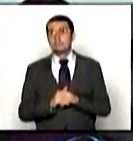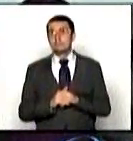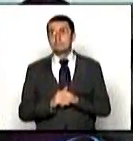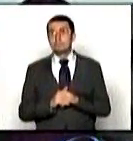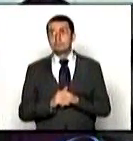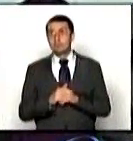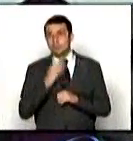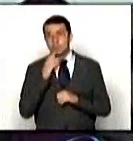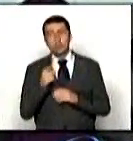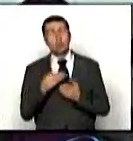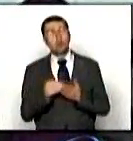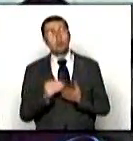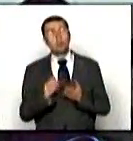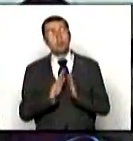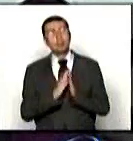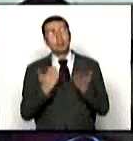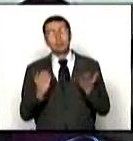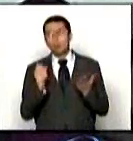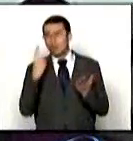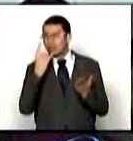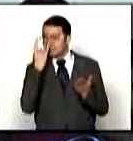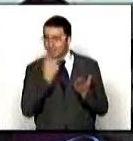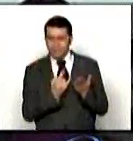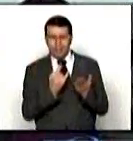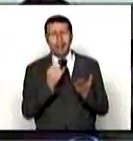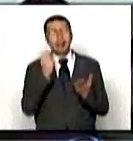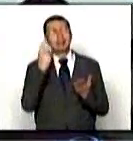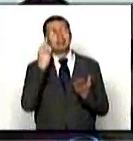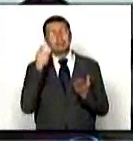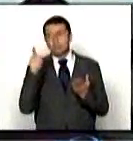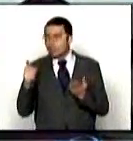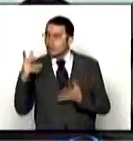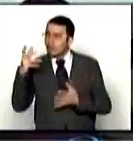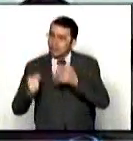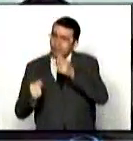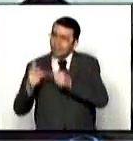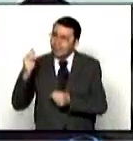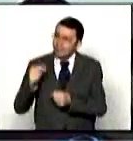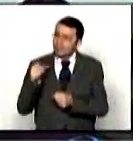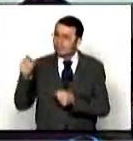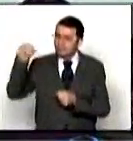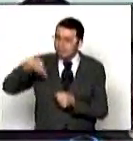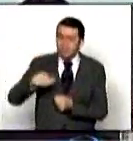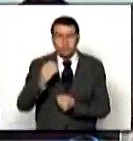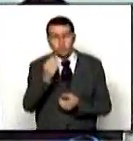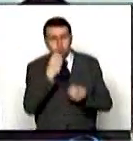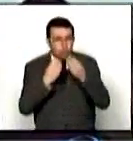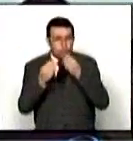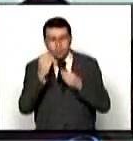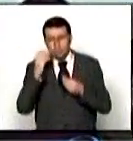compren un libro que es muy interesante para uno entender por qué no los lácteos, por qué no tanta comida chatarra, por qué no la salsa de tomate, por qué no la